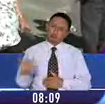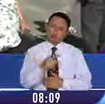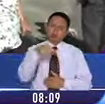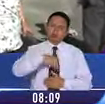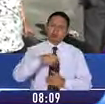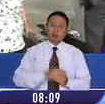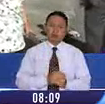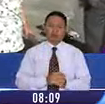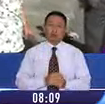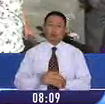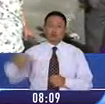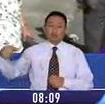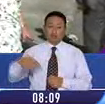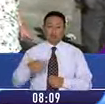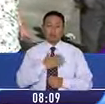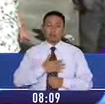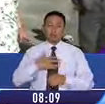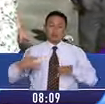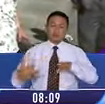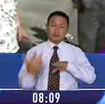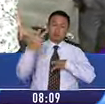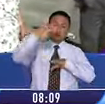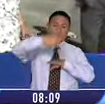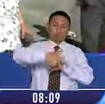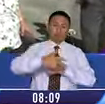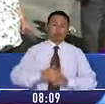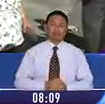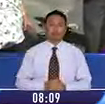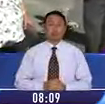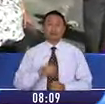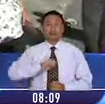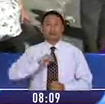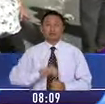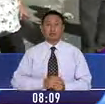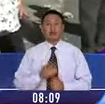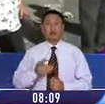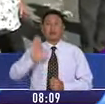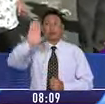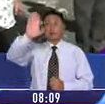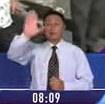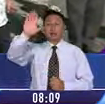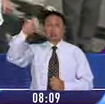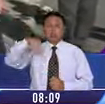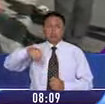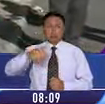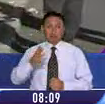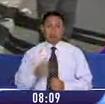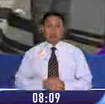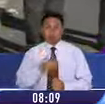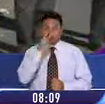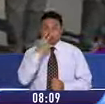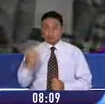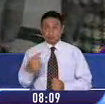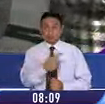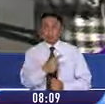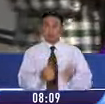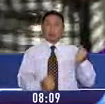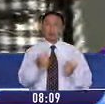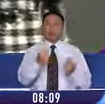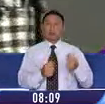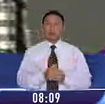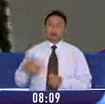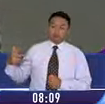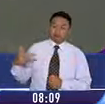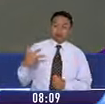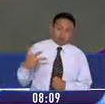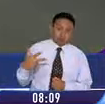coloque un rompe velocidades o también paso cebras, incluso también los disco pare, pero eso no se ha cumplido. Miren ustedes. Los vehículos tienen que